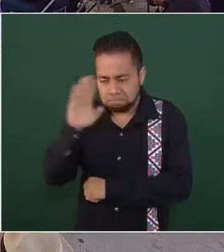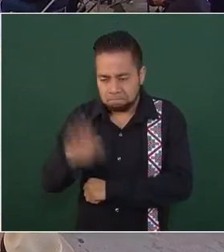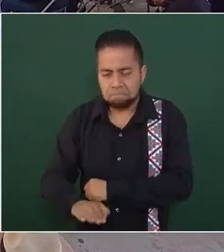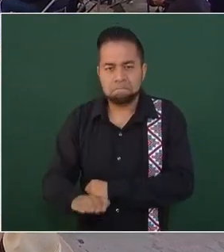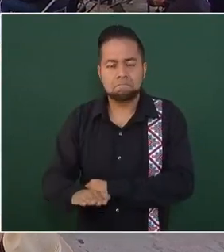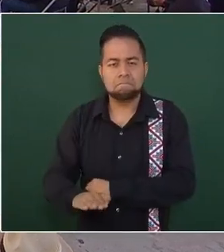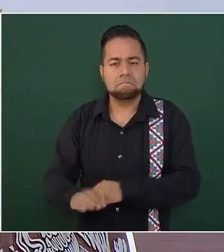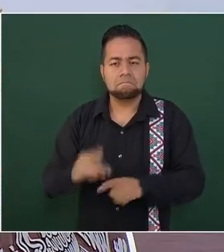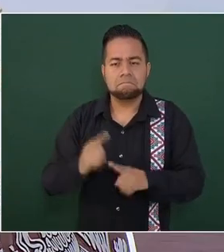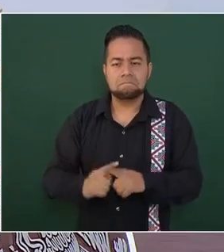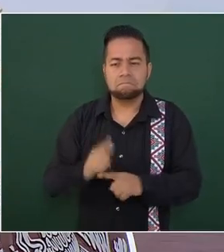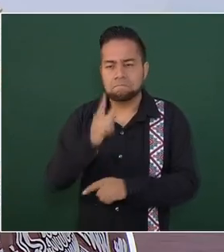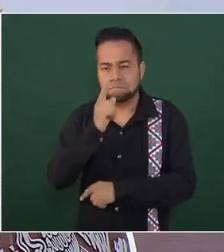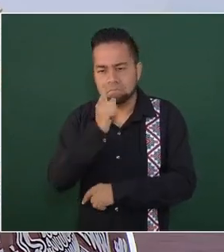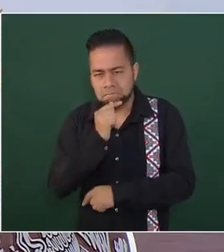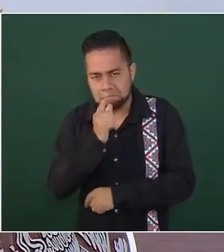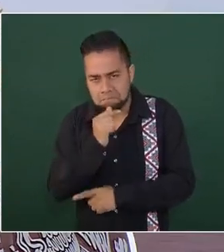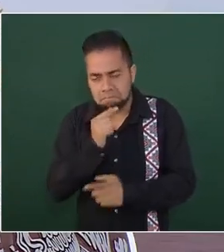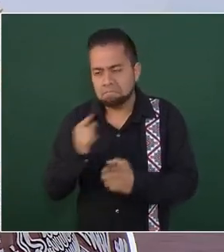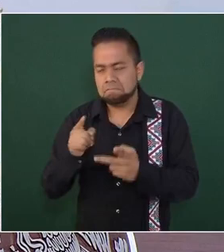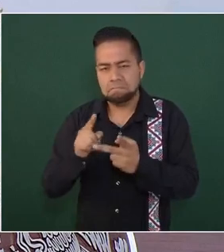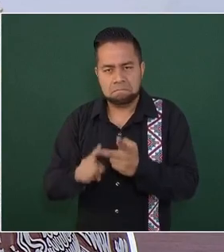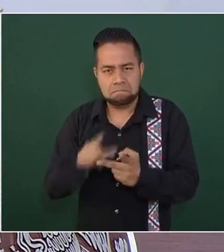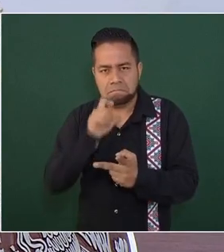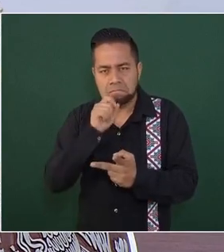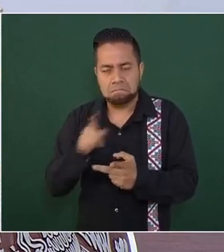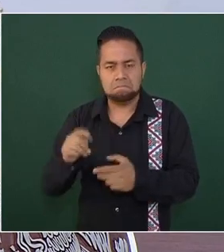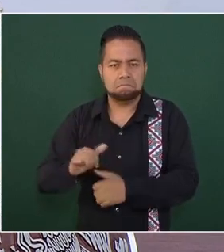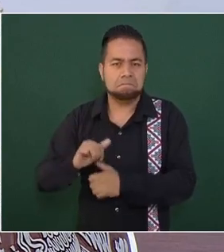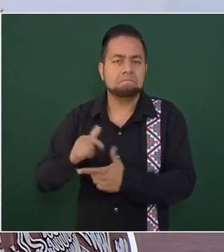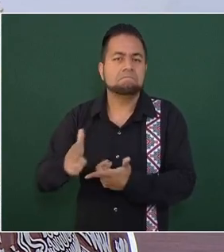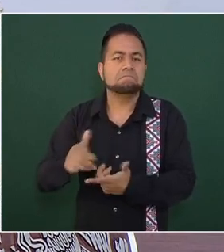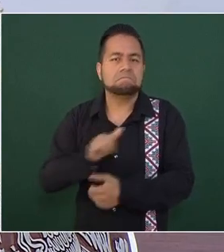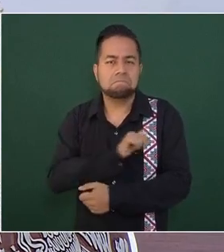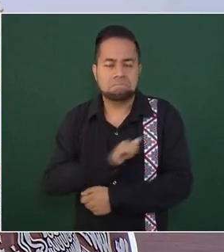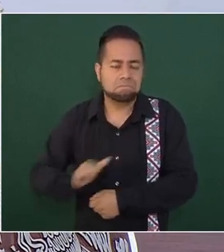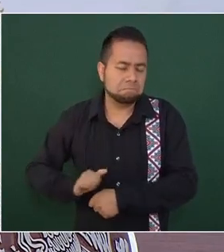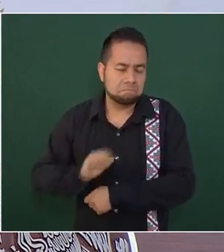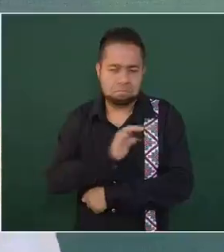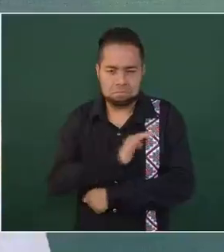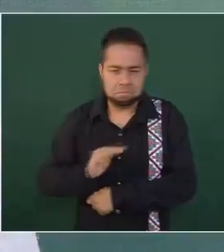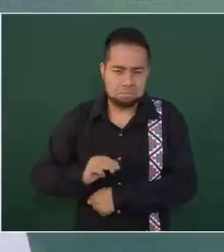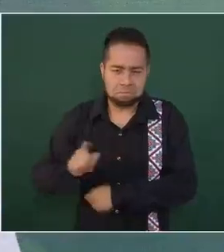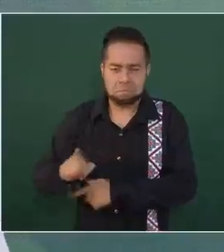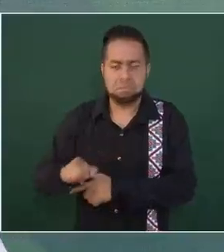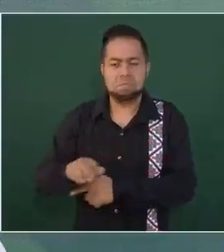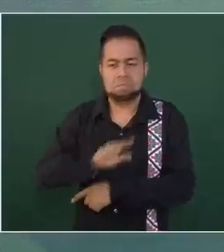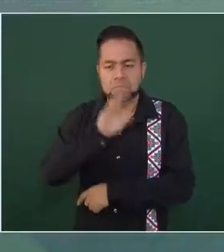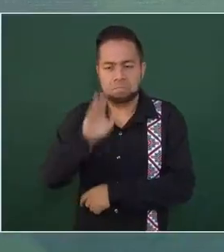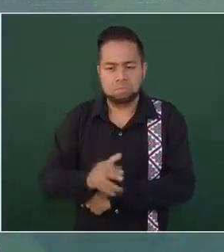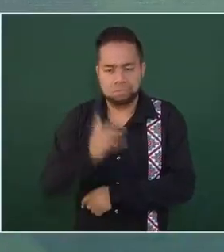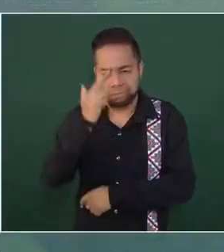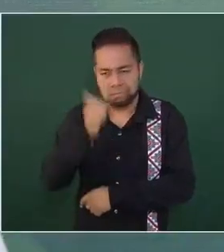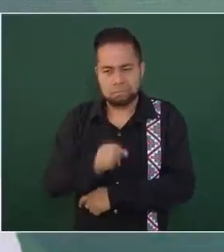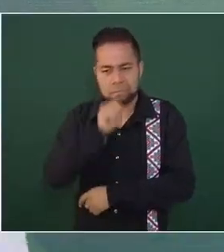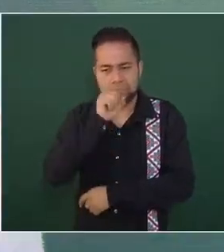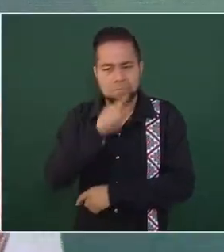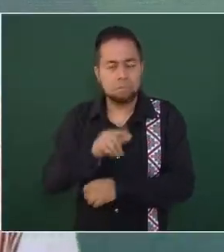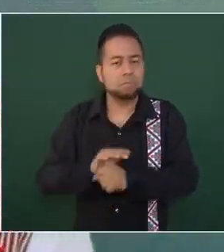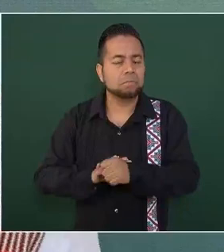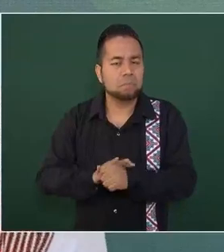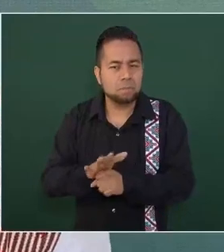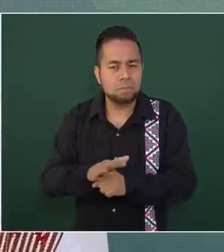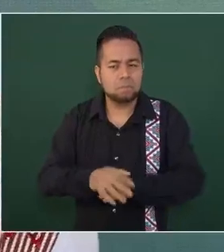agentes municipales y elementos de la agencia estatal de investigación así como también